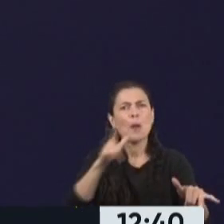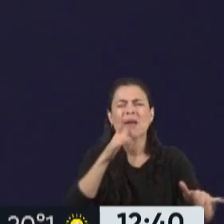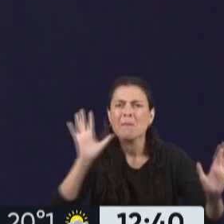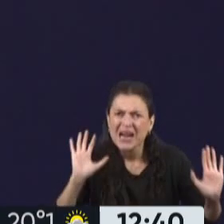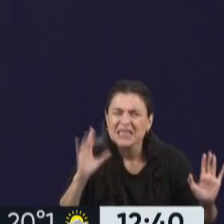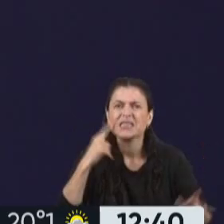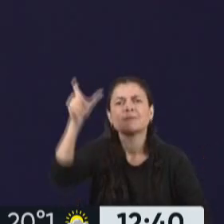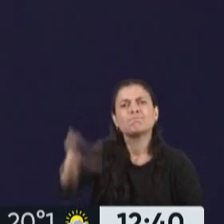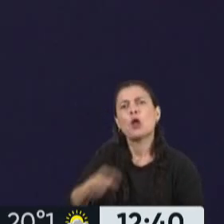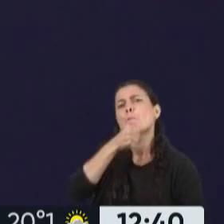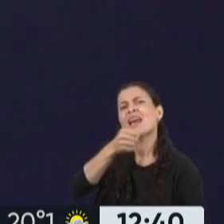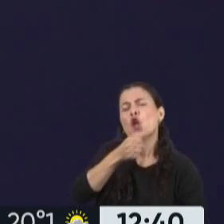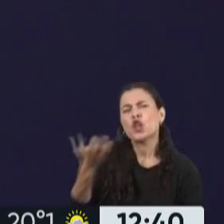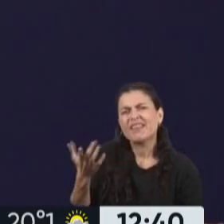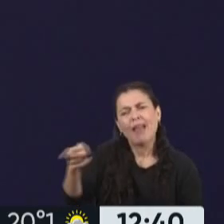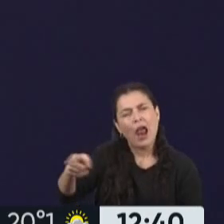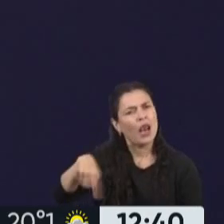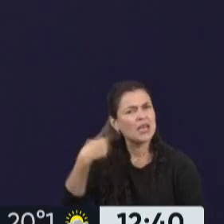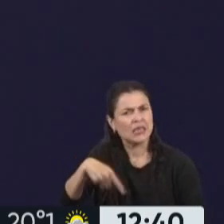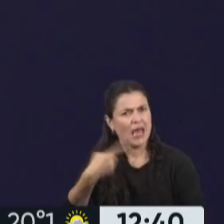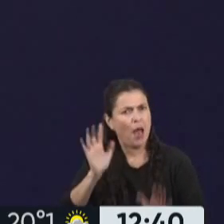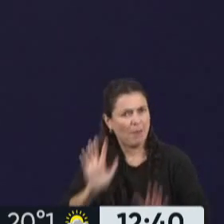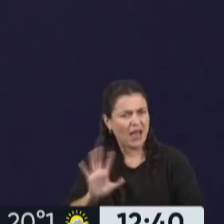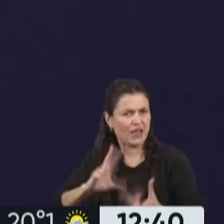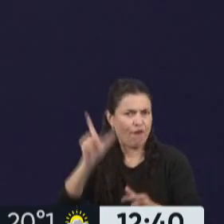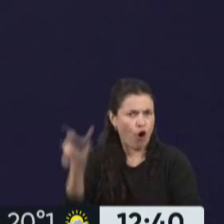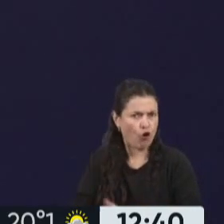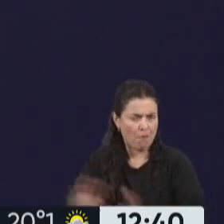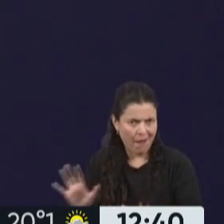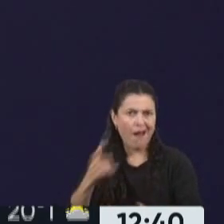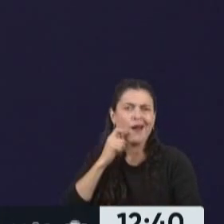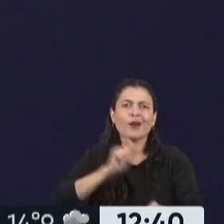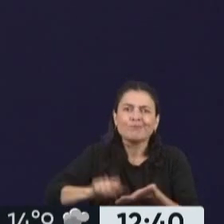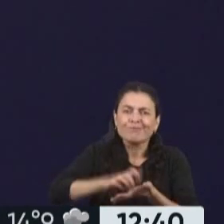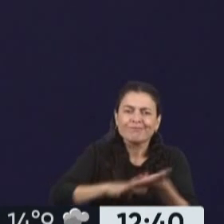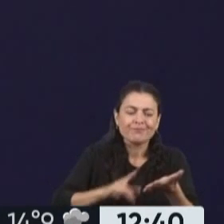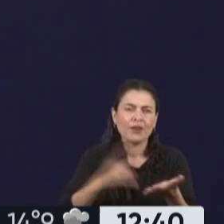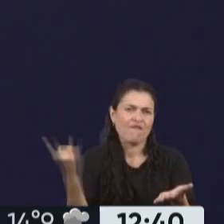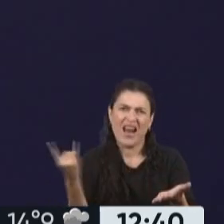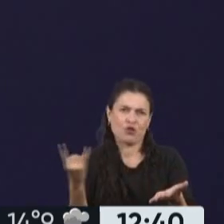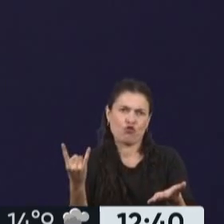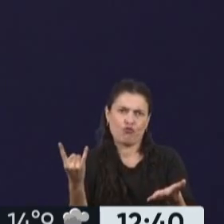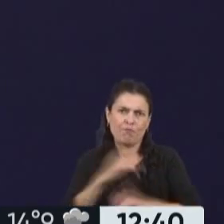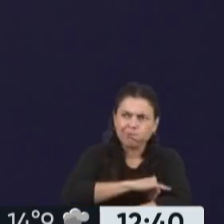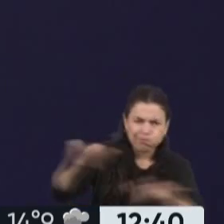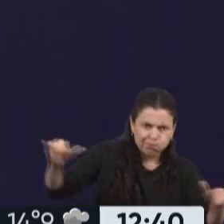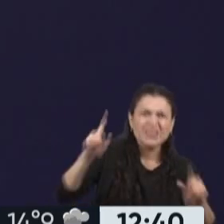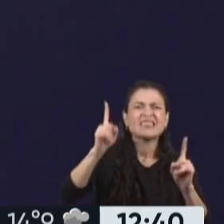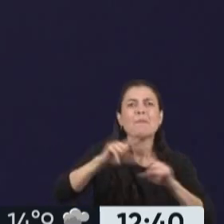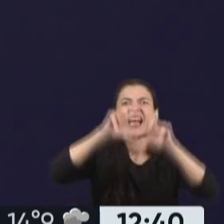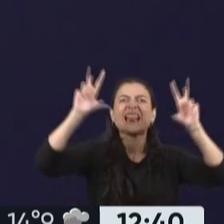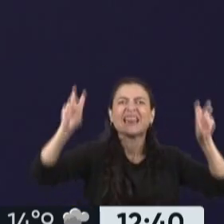de un periodista que habitualmente tiene notas absolutamente inexactas y títulos